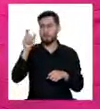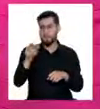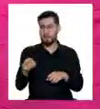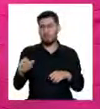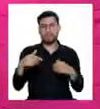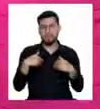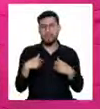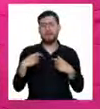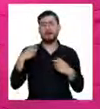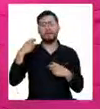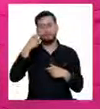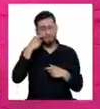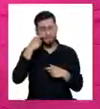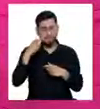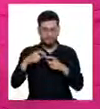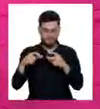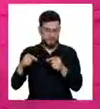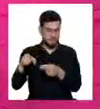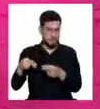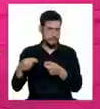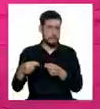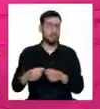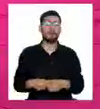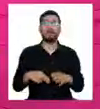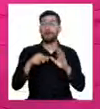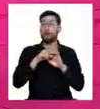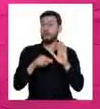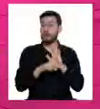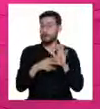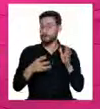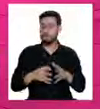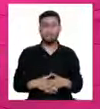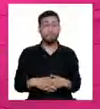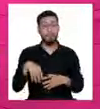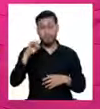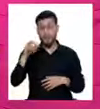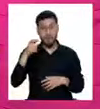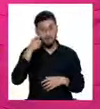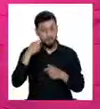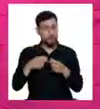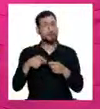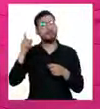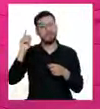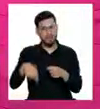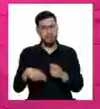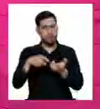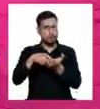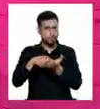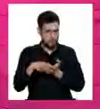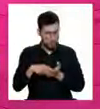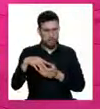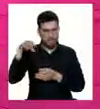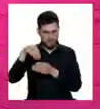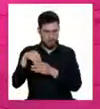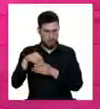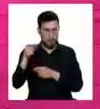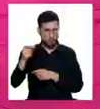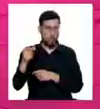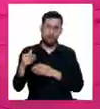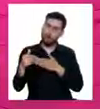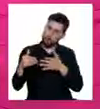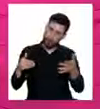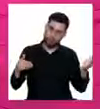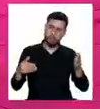persona tenía física. Uh-huh. Entonces, la norma nos dice claramente que si tú tienes física, tienes que la obligación de portarla durante toda